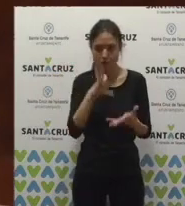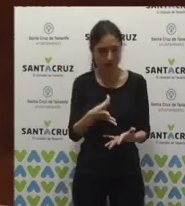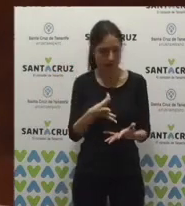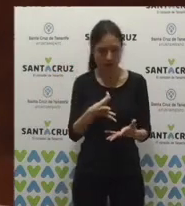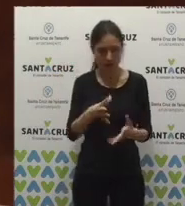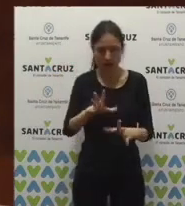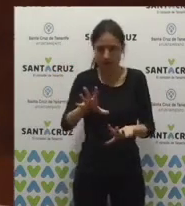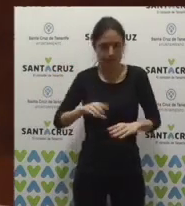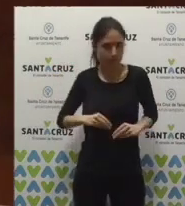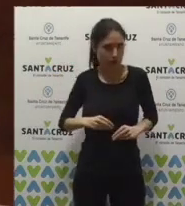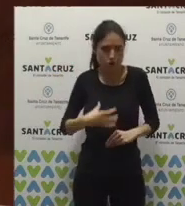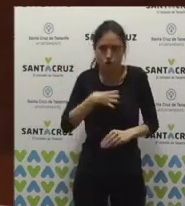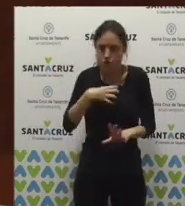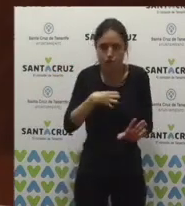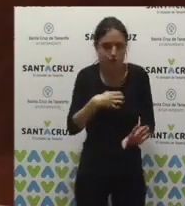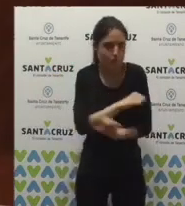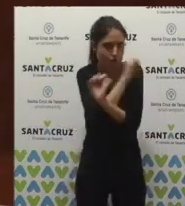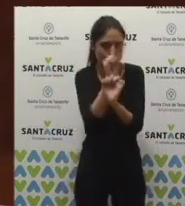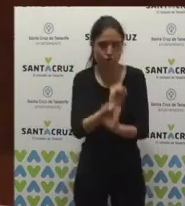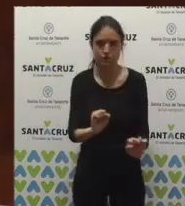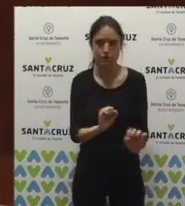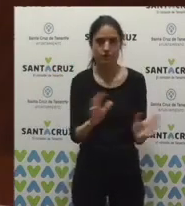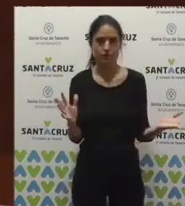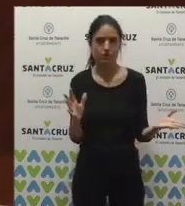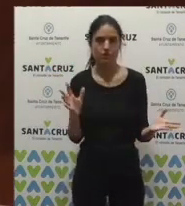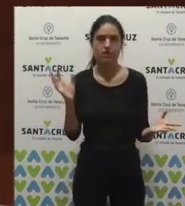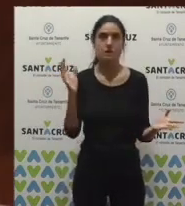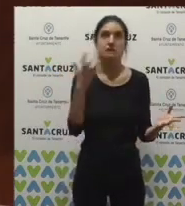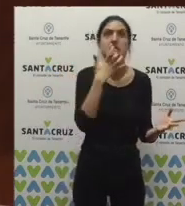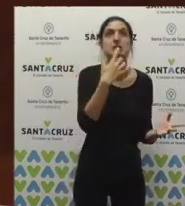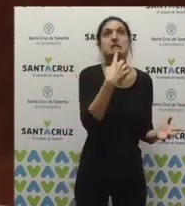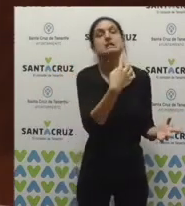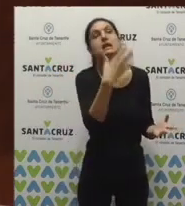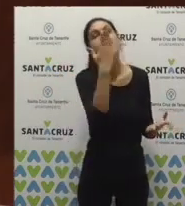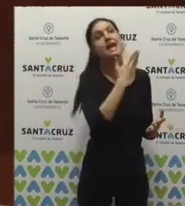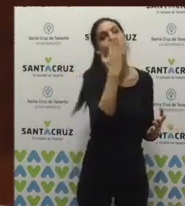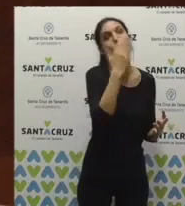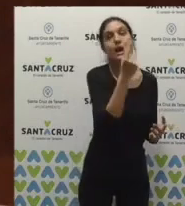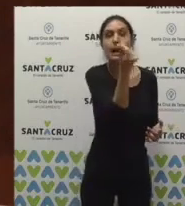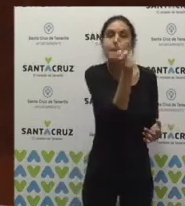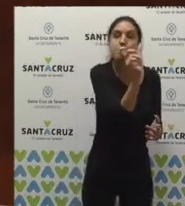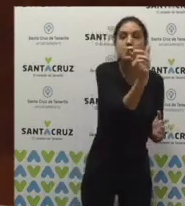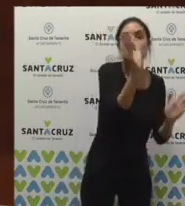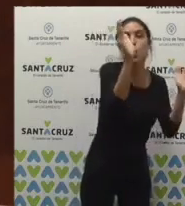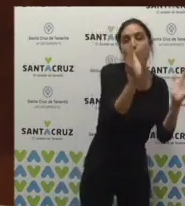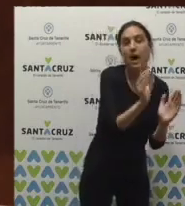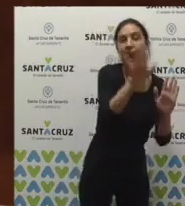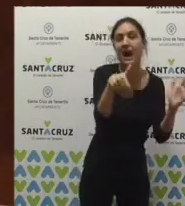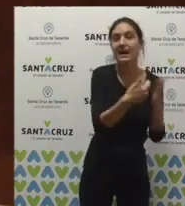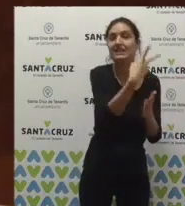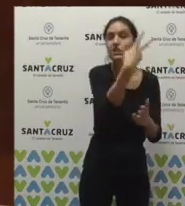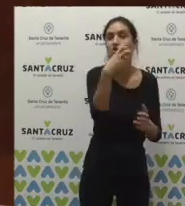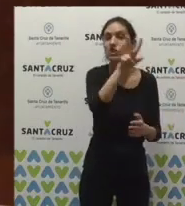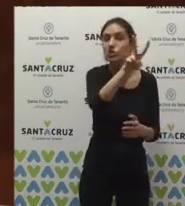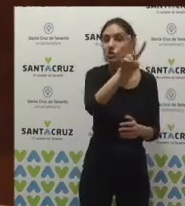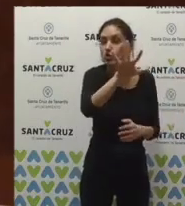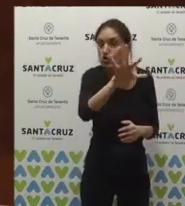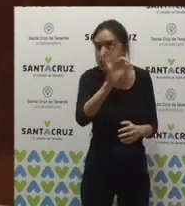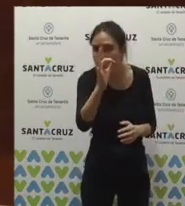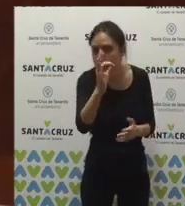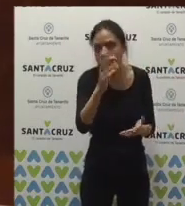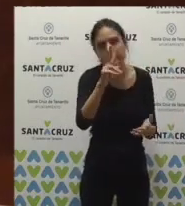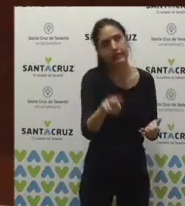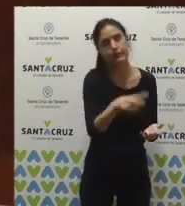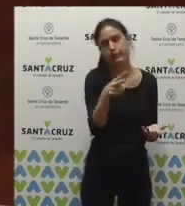incluso si me apura mucho y dice mira las escuelas se ponen de acuerdo bajan los precios llegamos a 250 euros al mes y eso no va